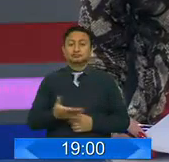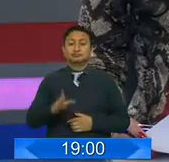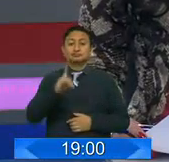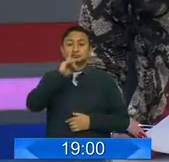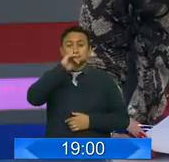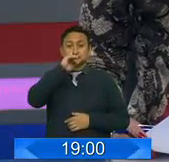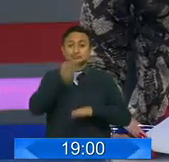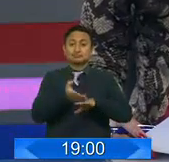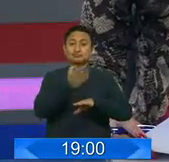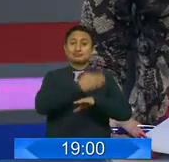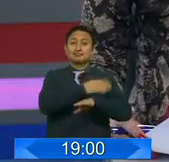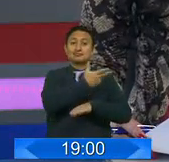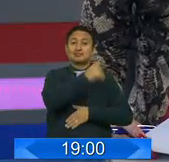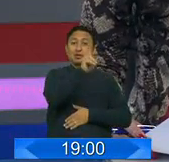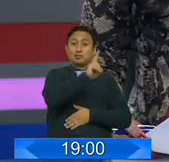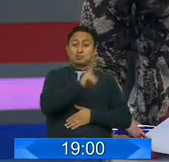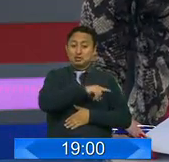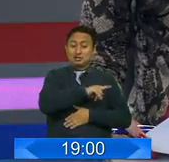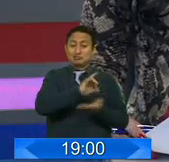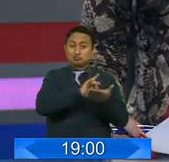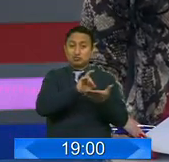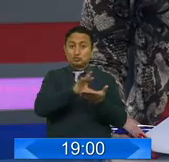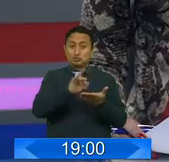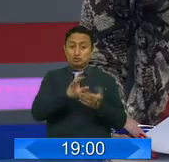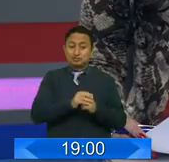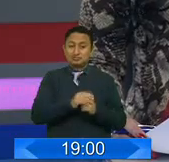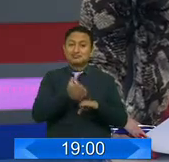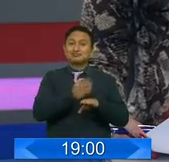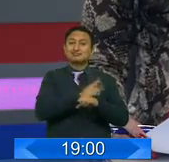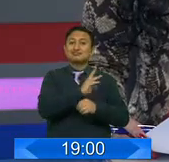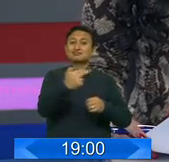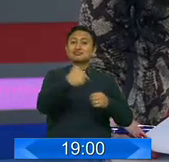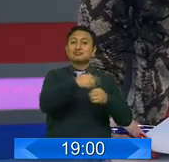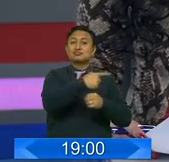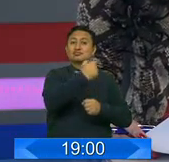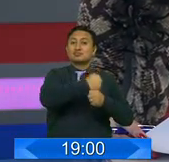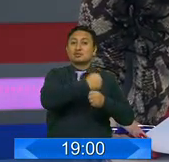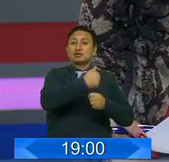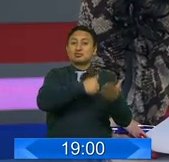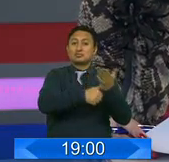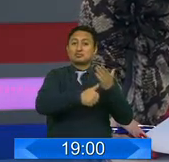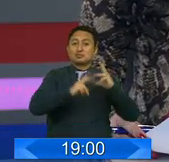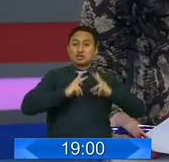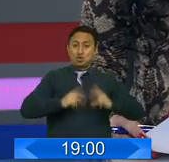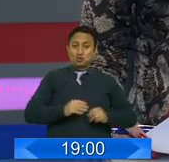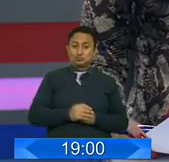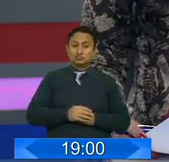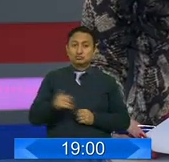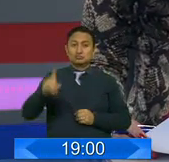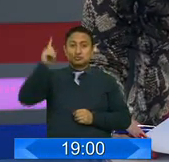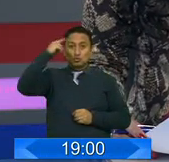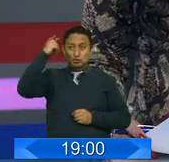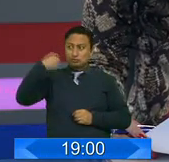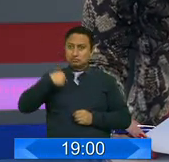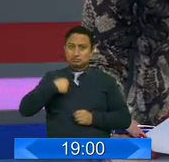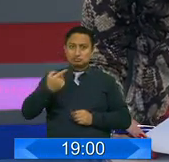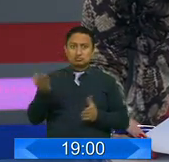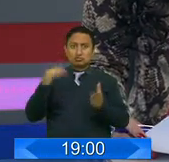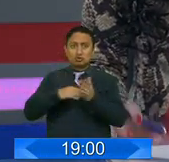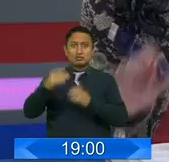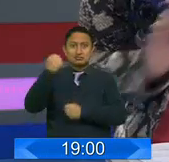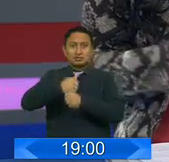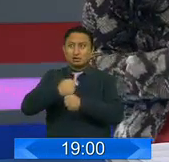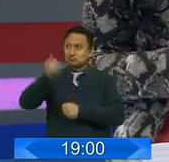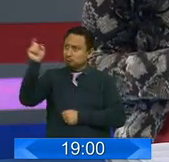fueron despedidos el último fin de semana y que pertenecían al sector de la salud exigen al gobierno ser reintegrados a sus